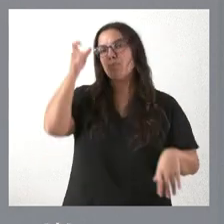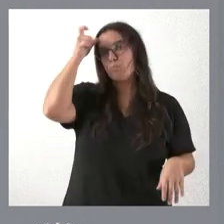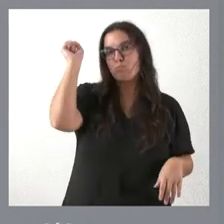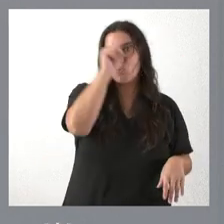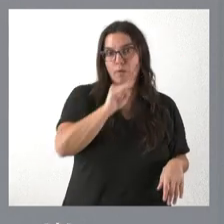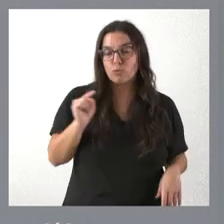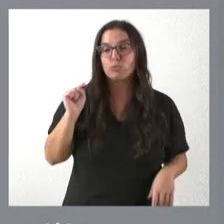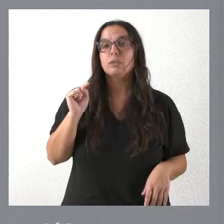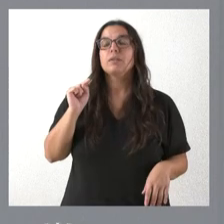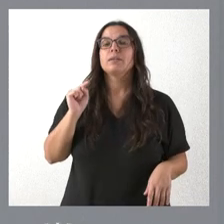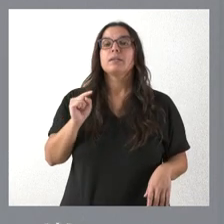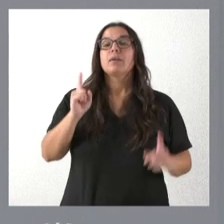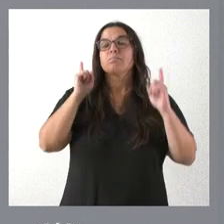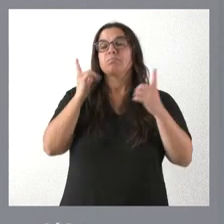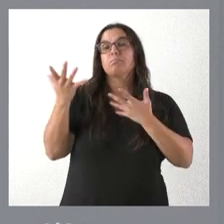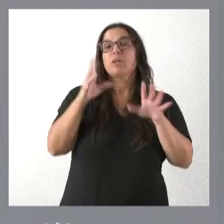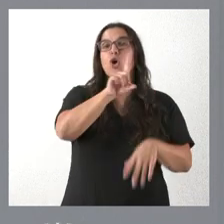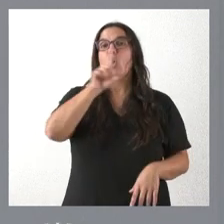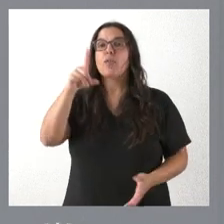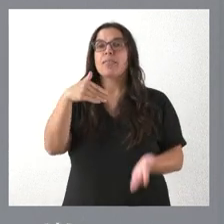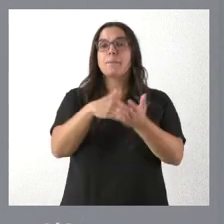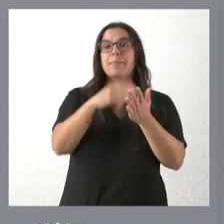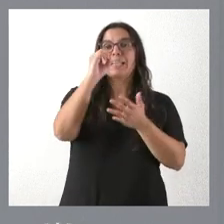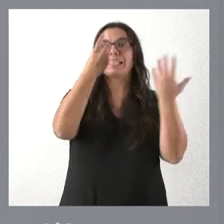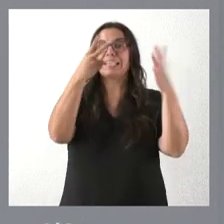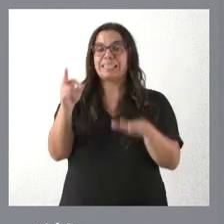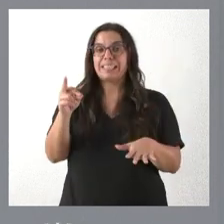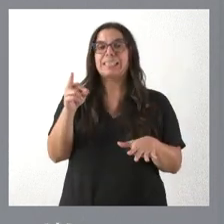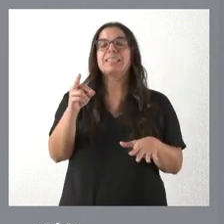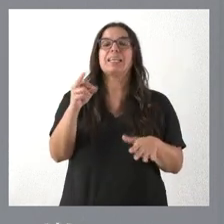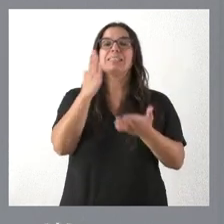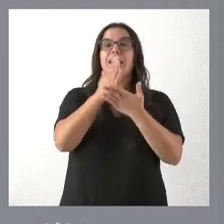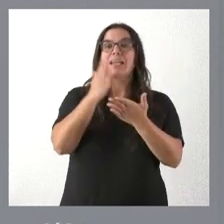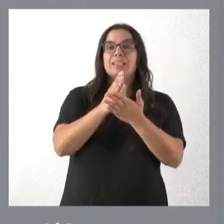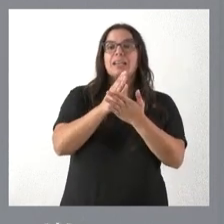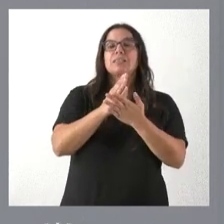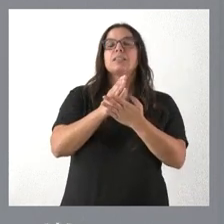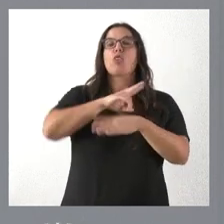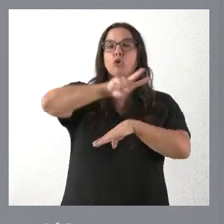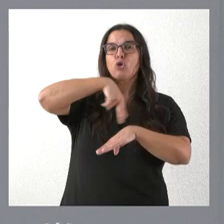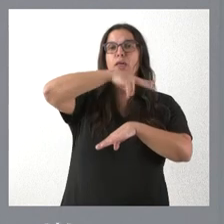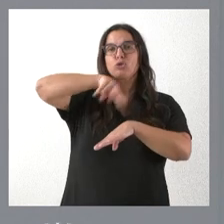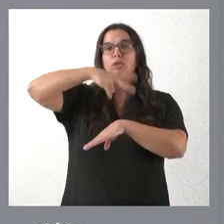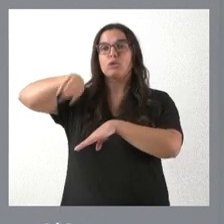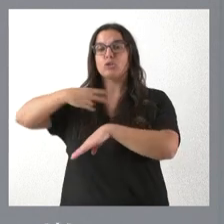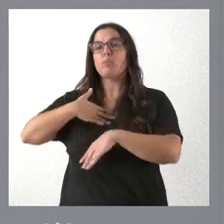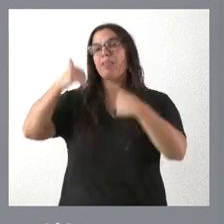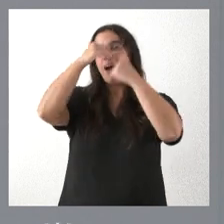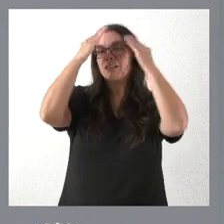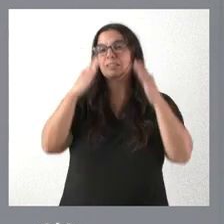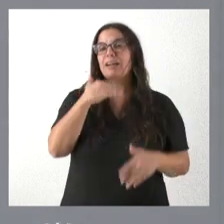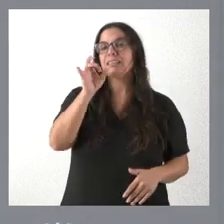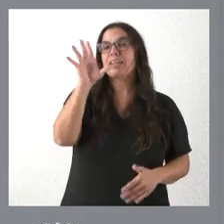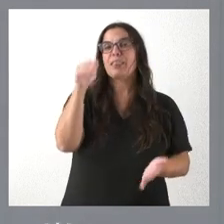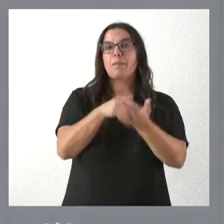se preveerá un total de 11.070 sesiones de dos horas de duración cada una pudiendo atender a casi 15.000